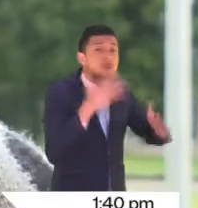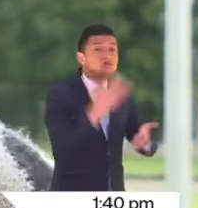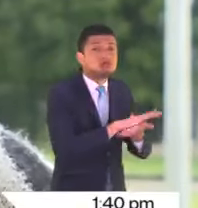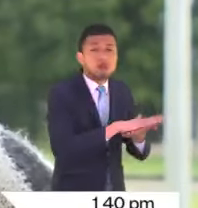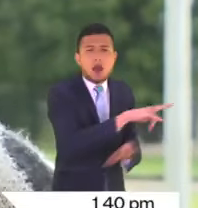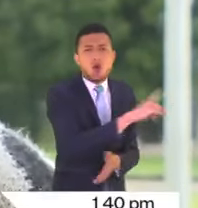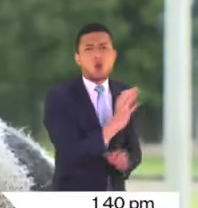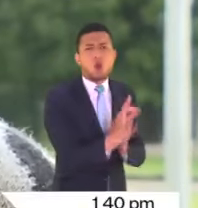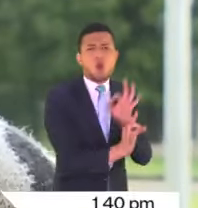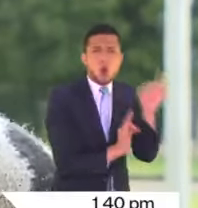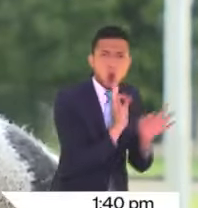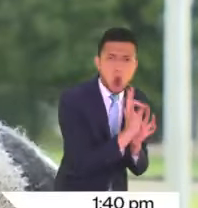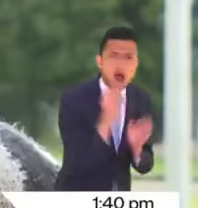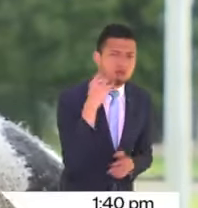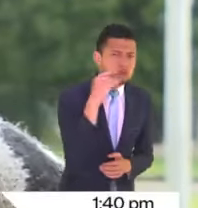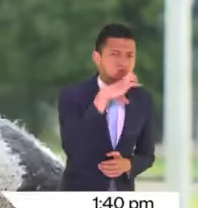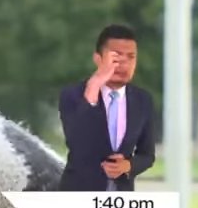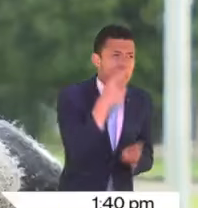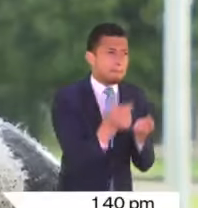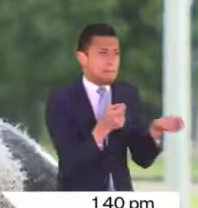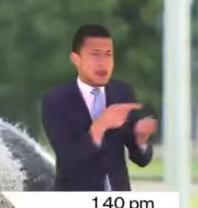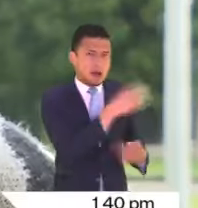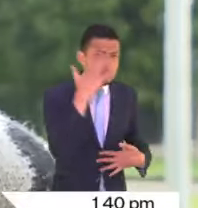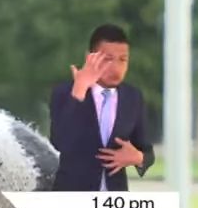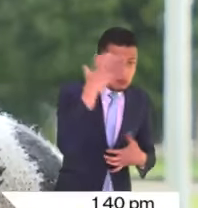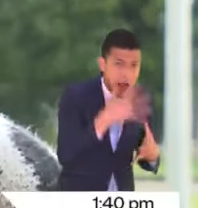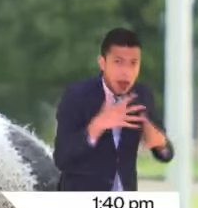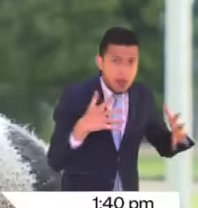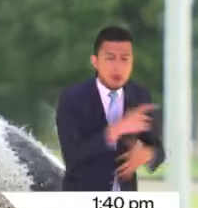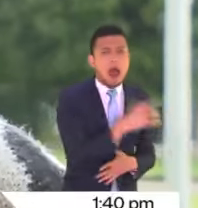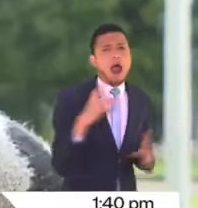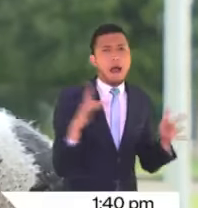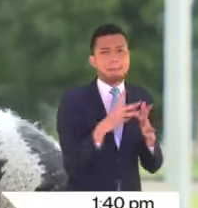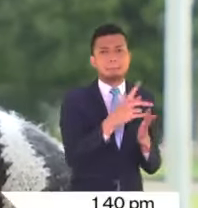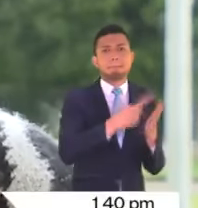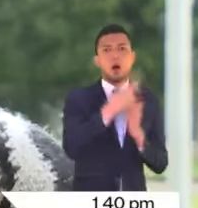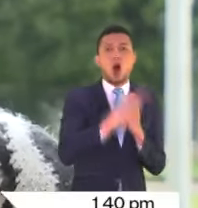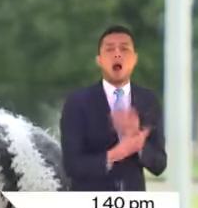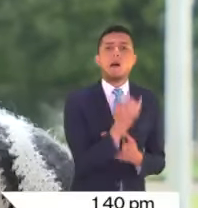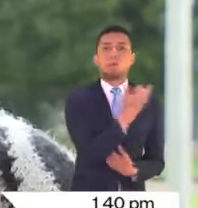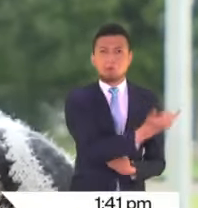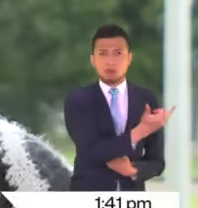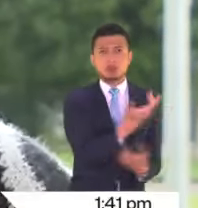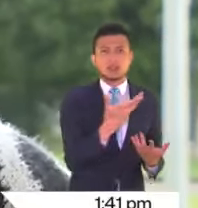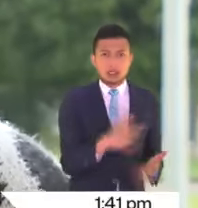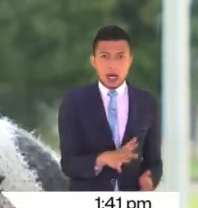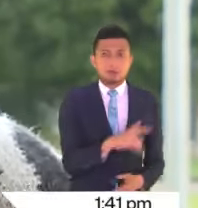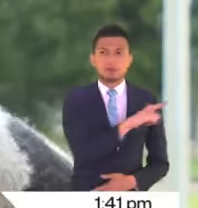experticia, digamos, en el manejo de grandes simios. Es un proyecto que está bajo